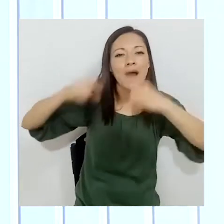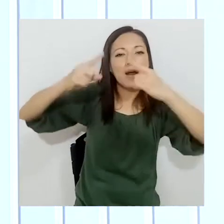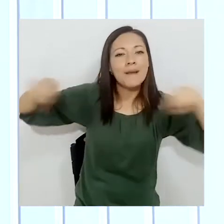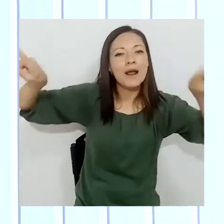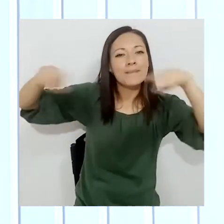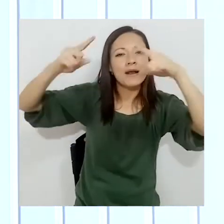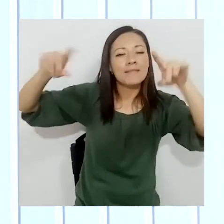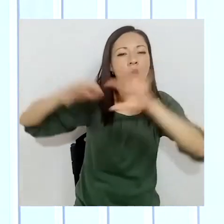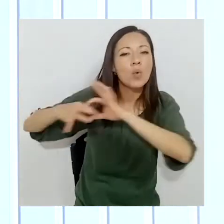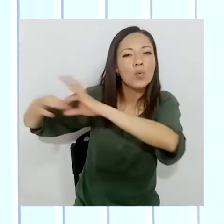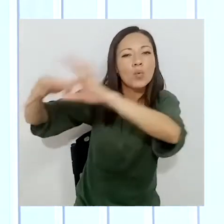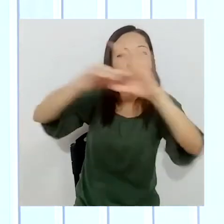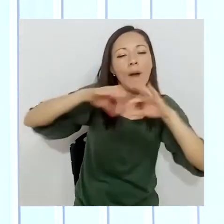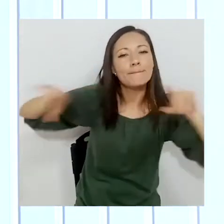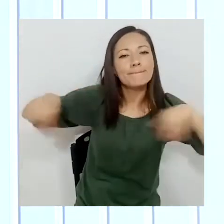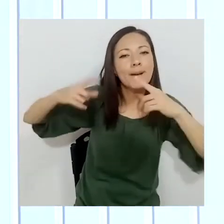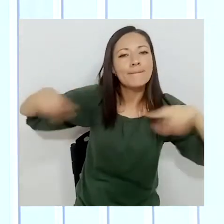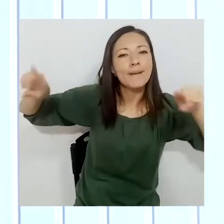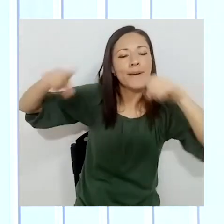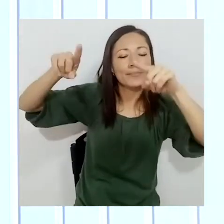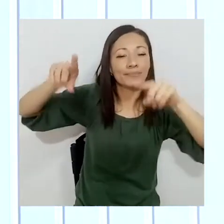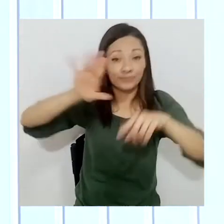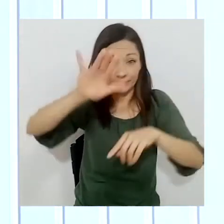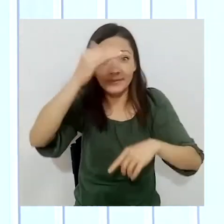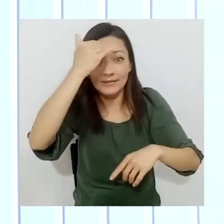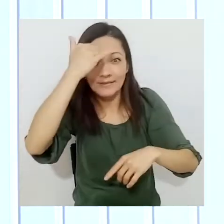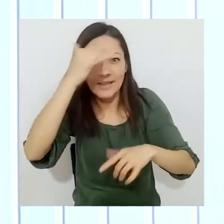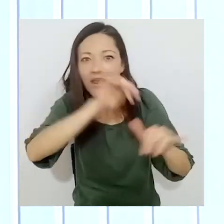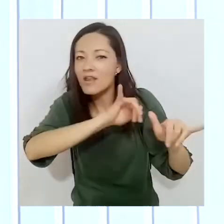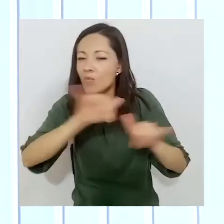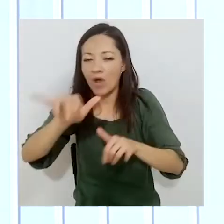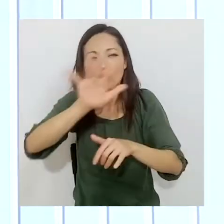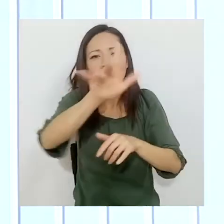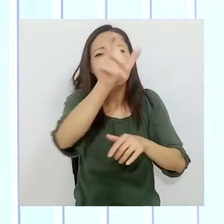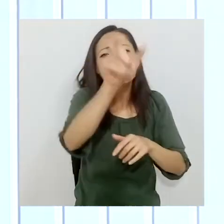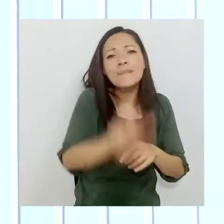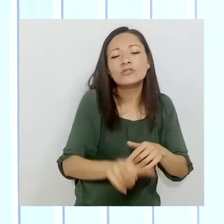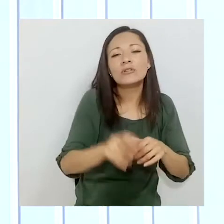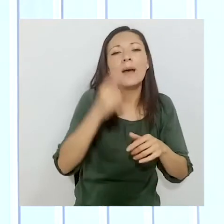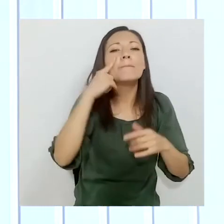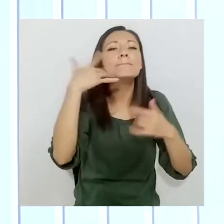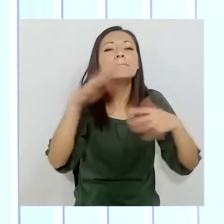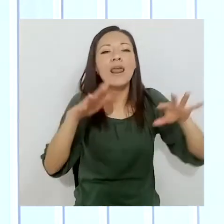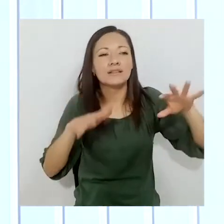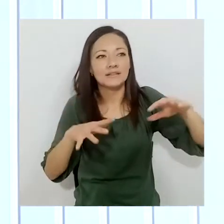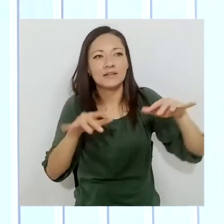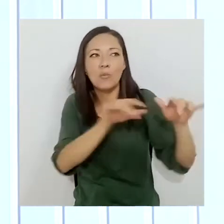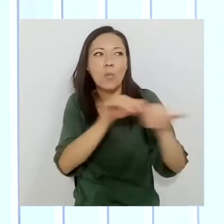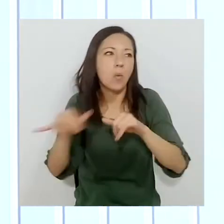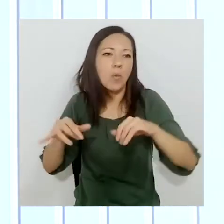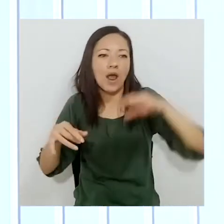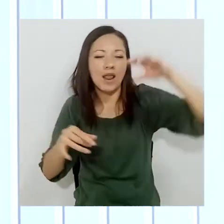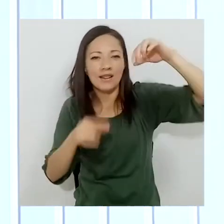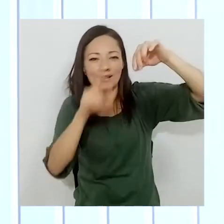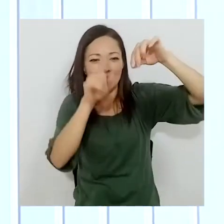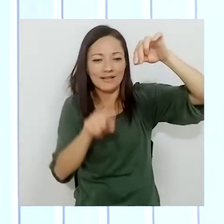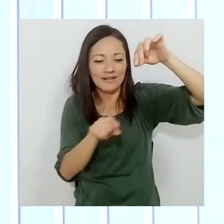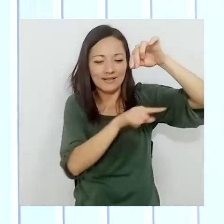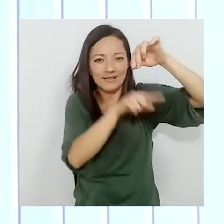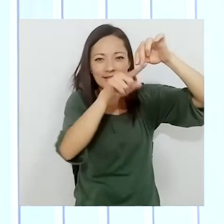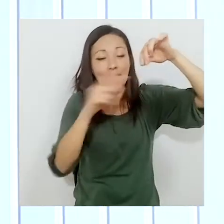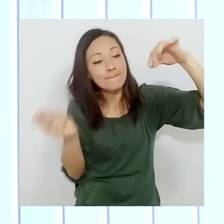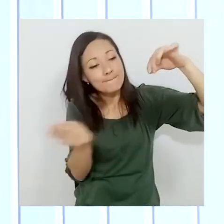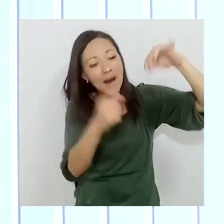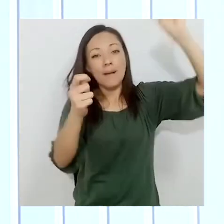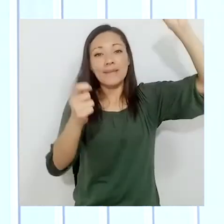todos. ¿Sabe qué? Aunque usted sea solamente el triangulito ese que ping y ping, pero sepa que el triangulito